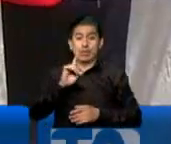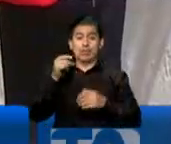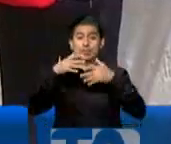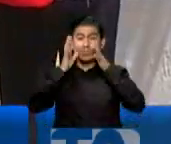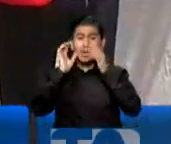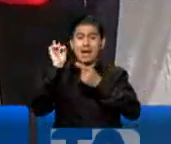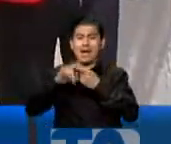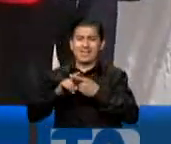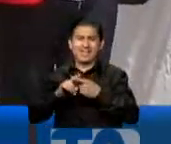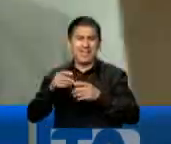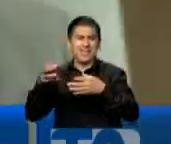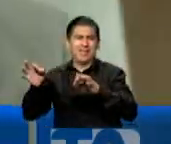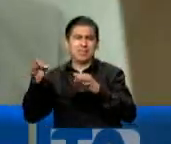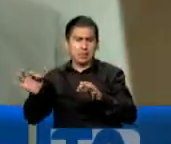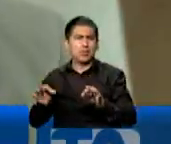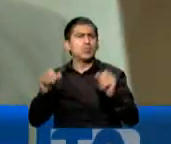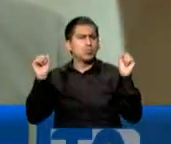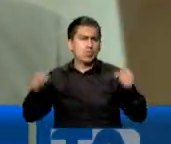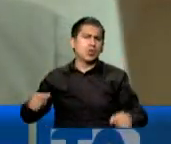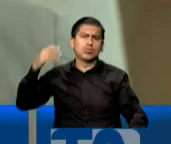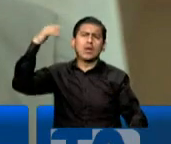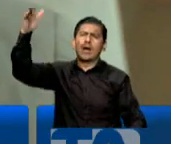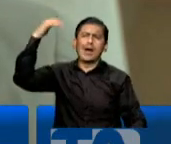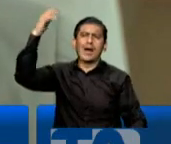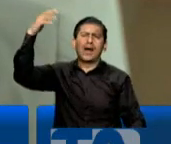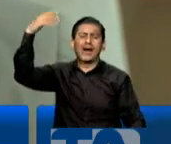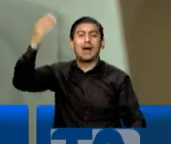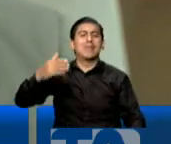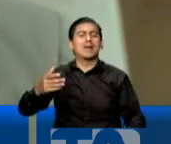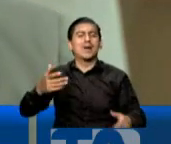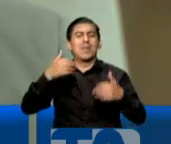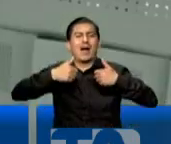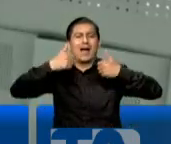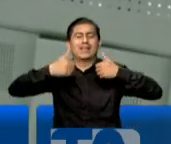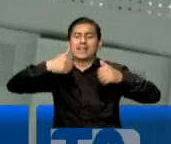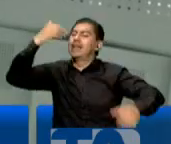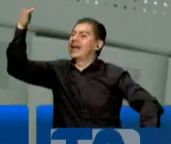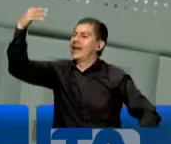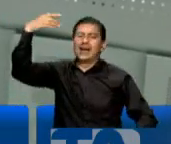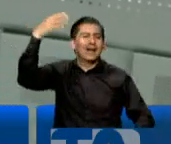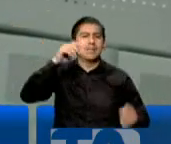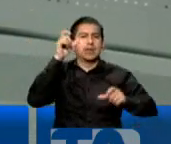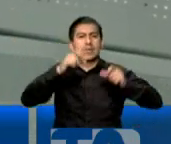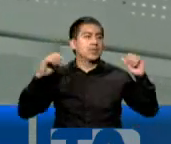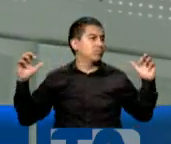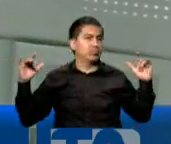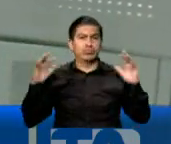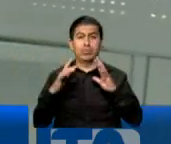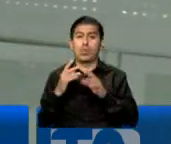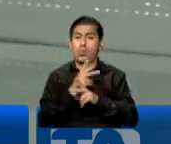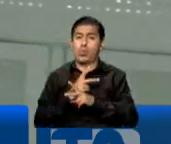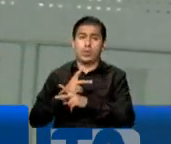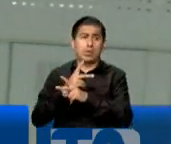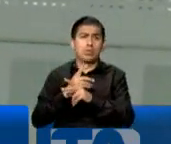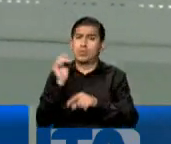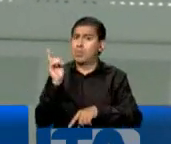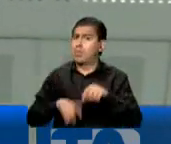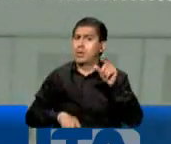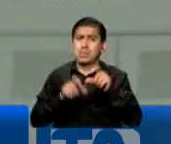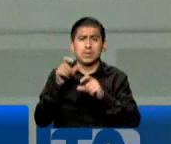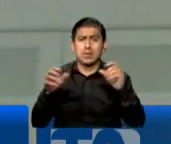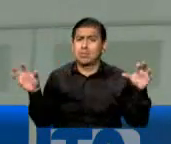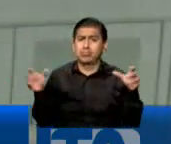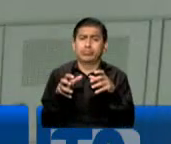campaña electoral en todo el país. Durante este periodo, según la presidenta del CNE, la responsabilidad de controlar que no haya